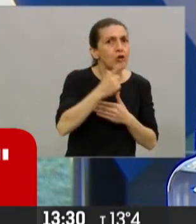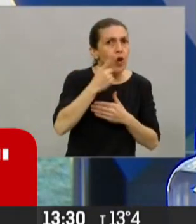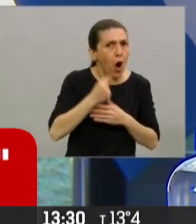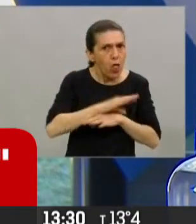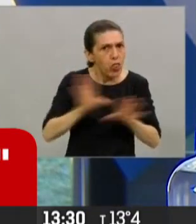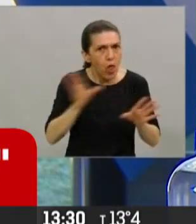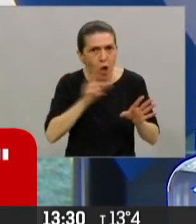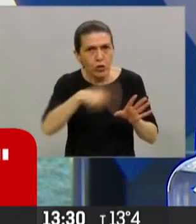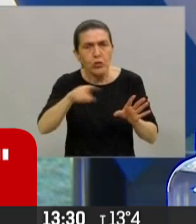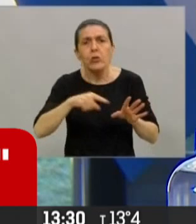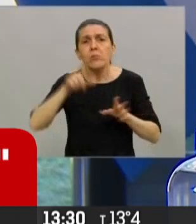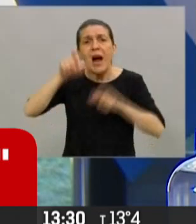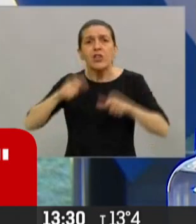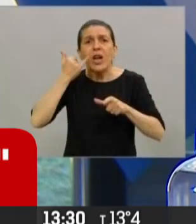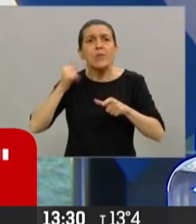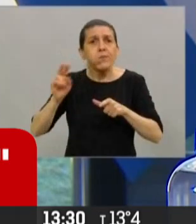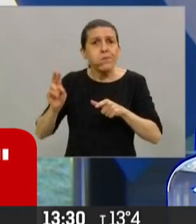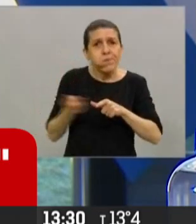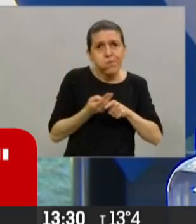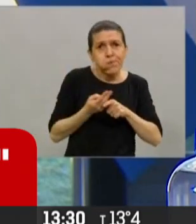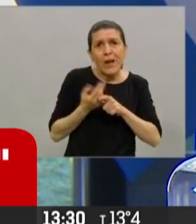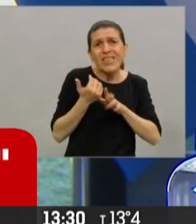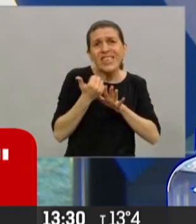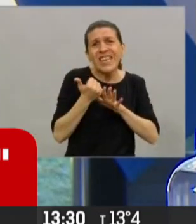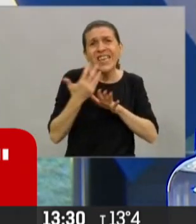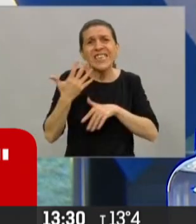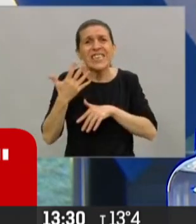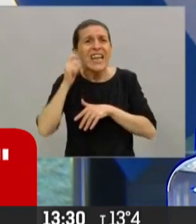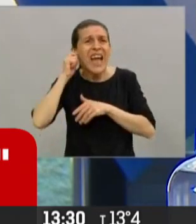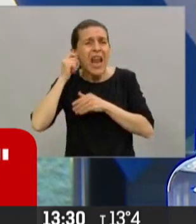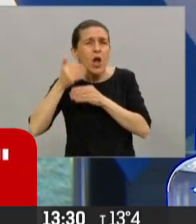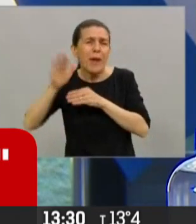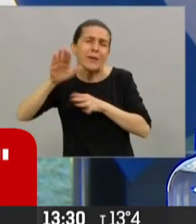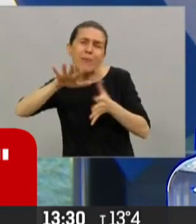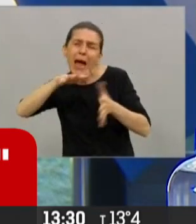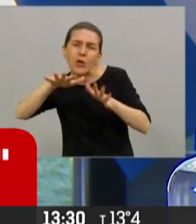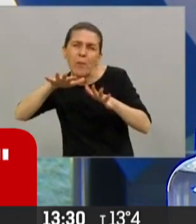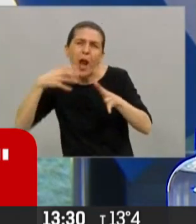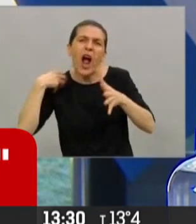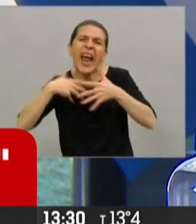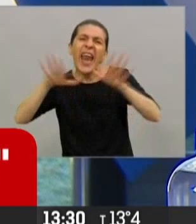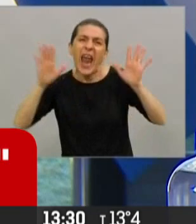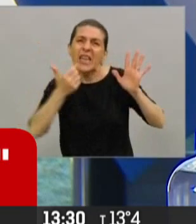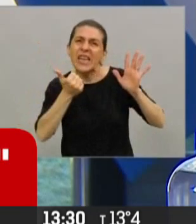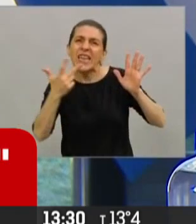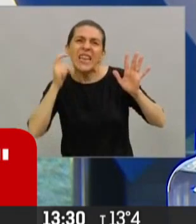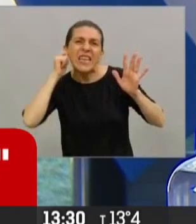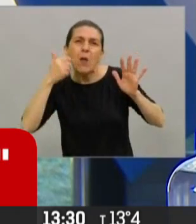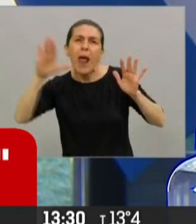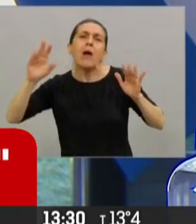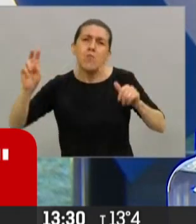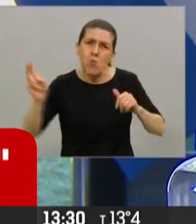Las personas fallecidas son personas de más de 73 años, por lo tanto, en promedio, les pido